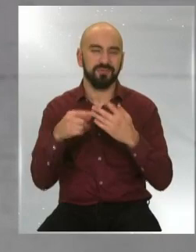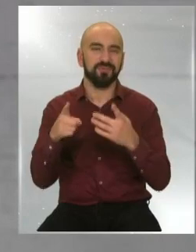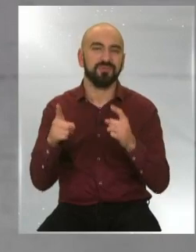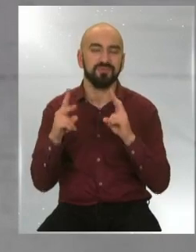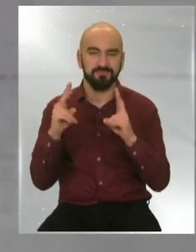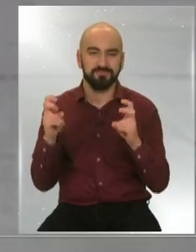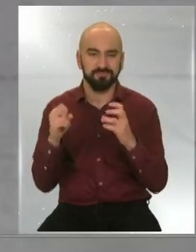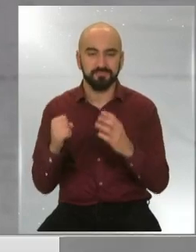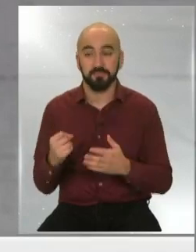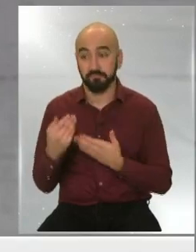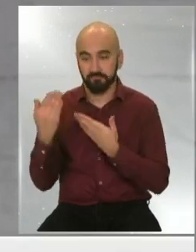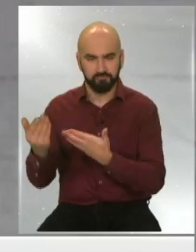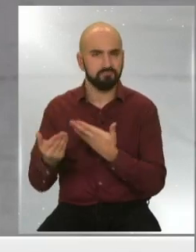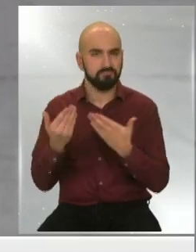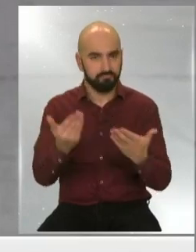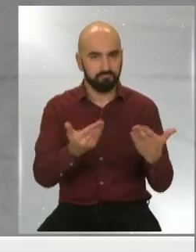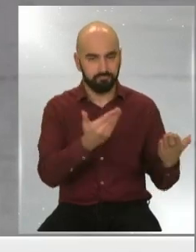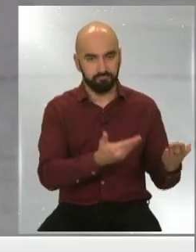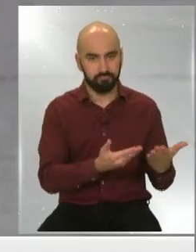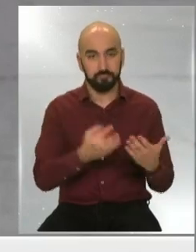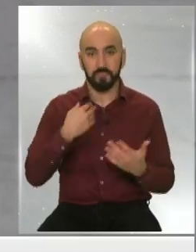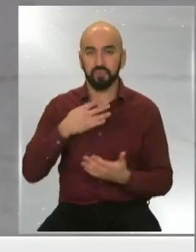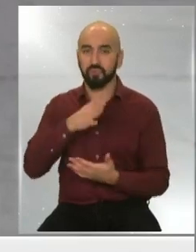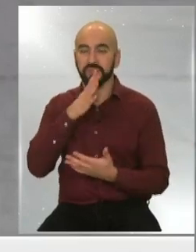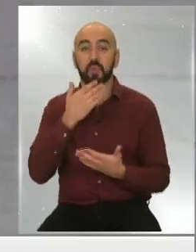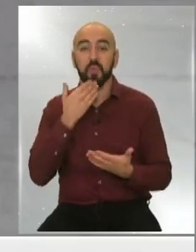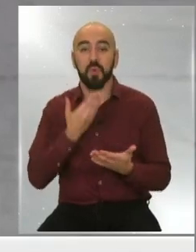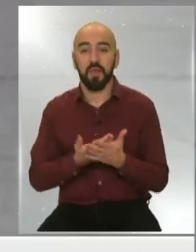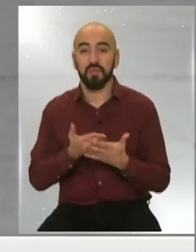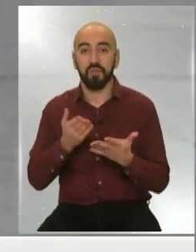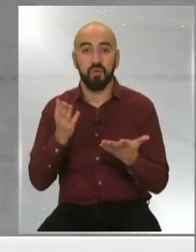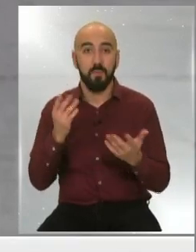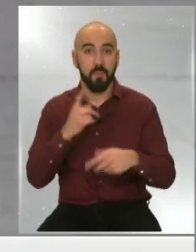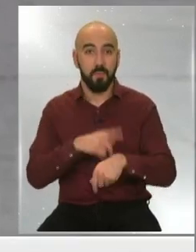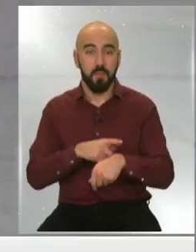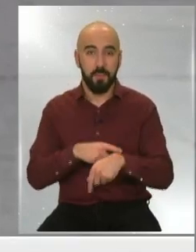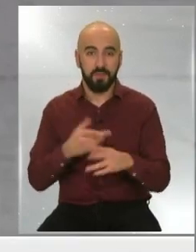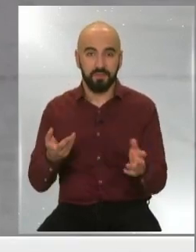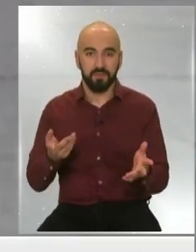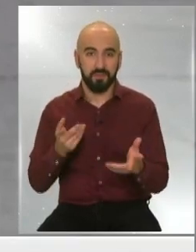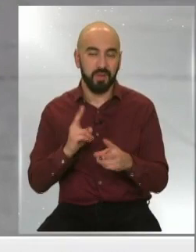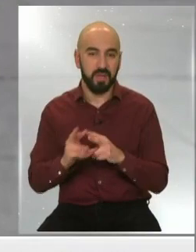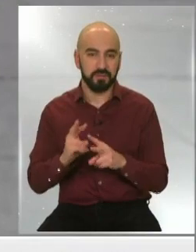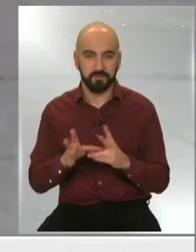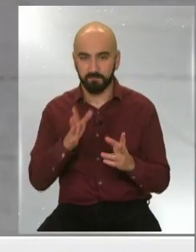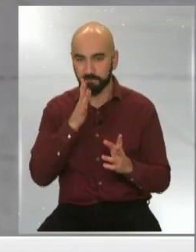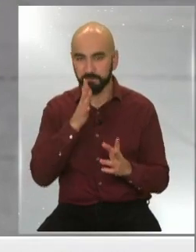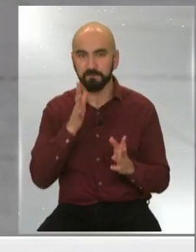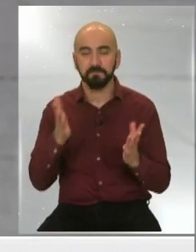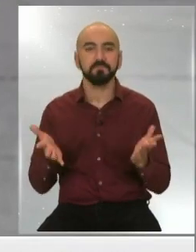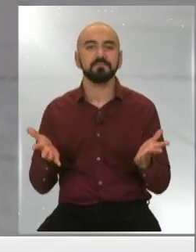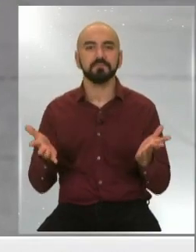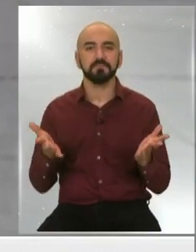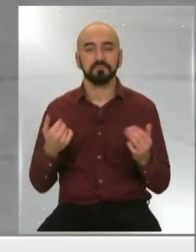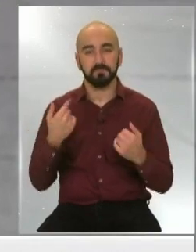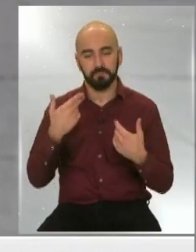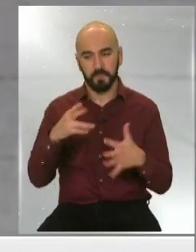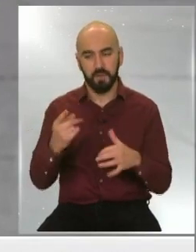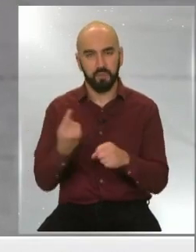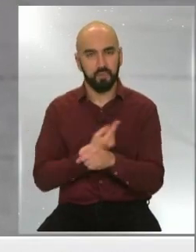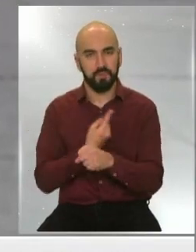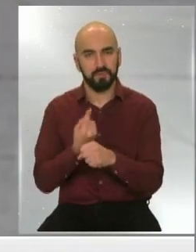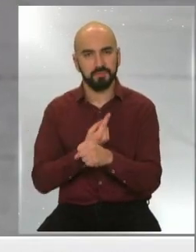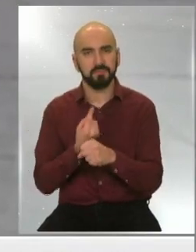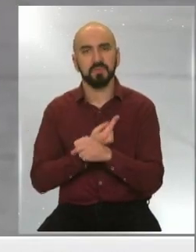vecinos lo antes posible. Desconozco en qué momento del proceso están, pero estoy seguro, porque se lo hemos conversado a través